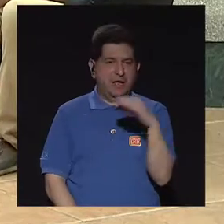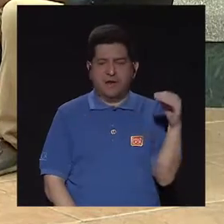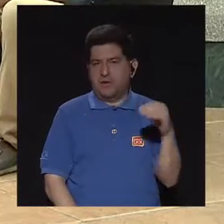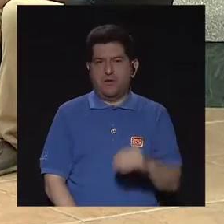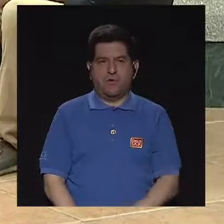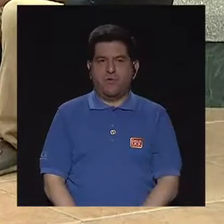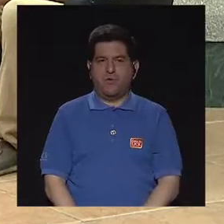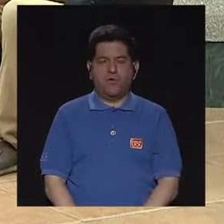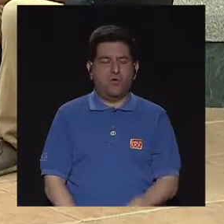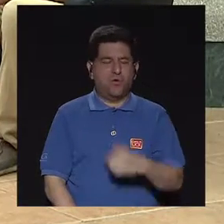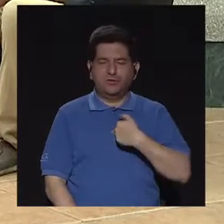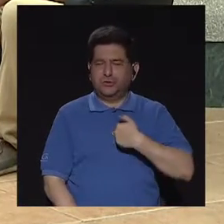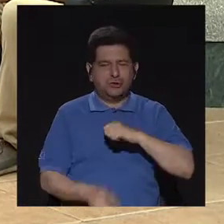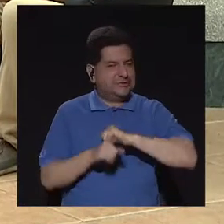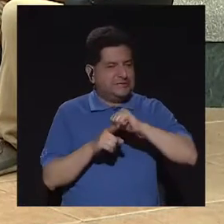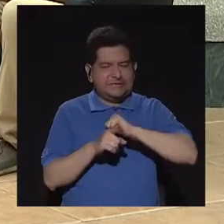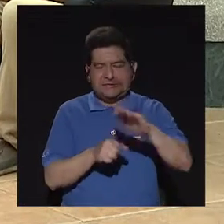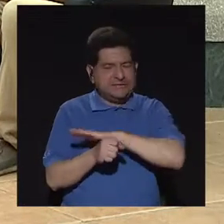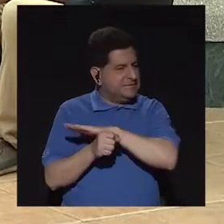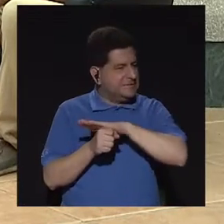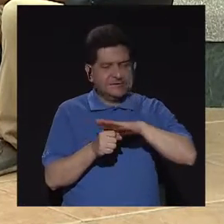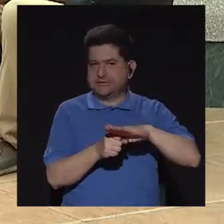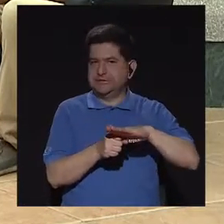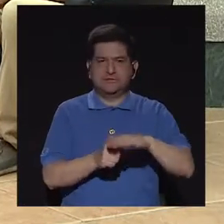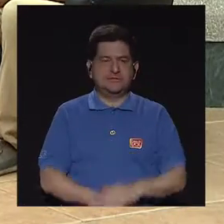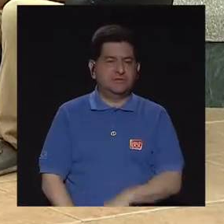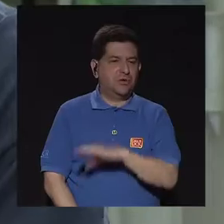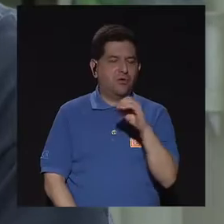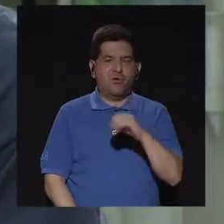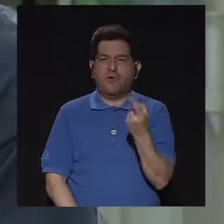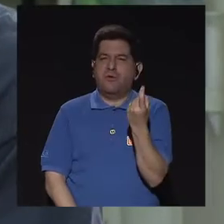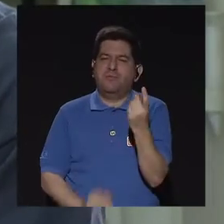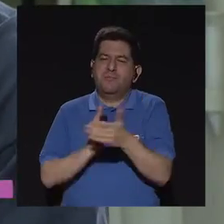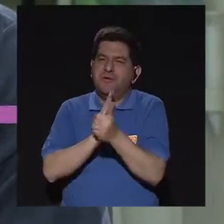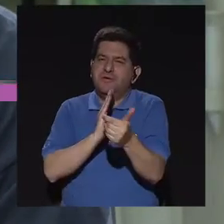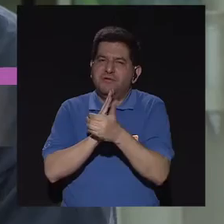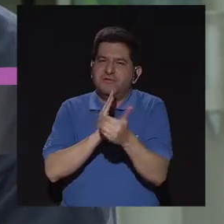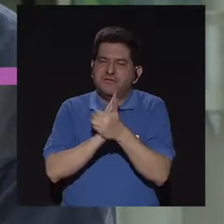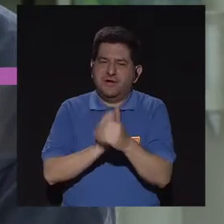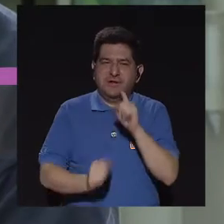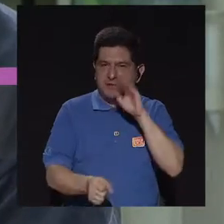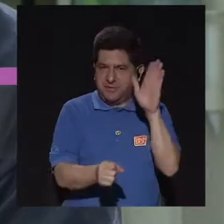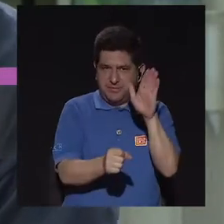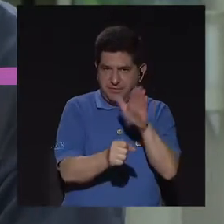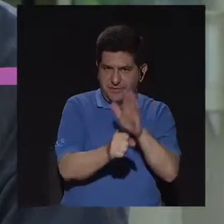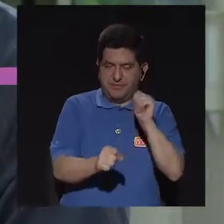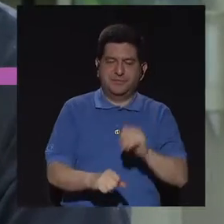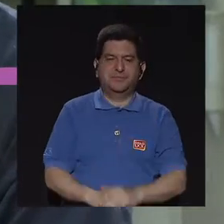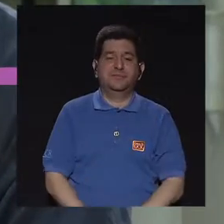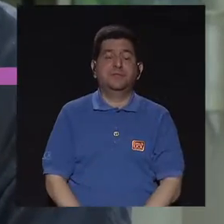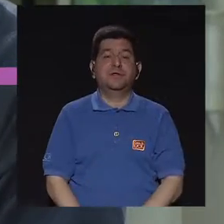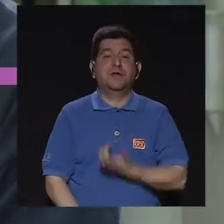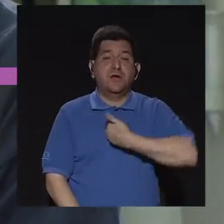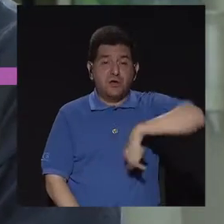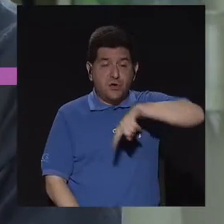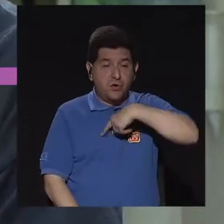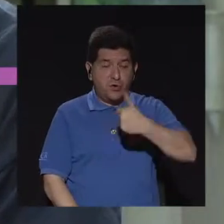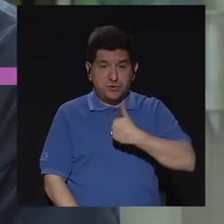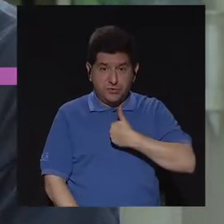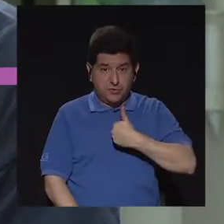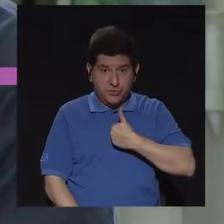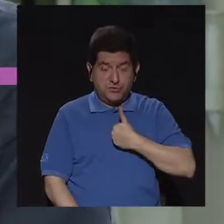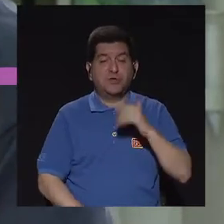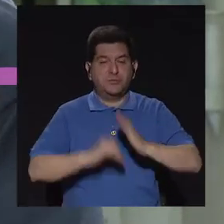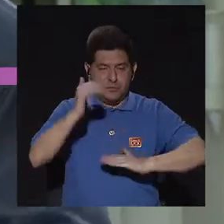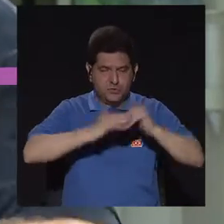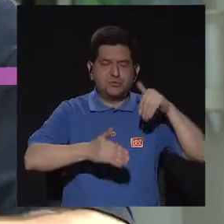no tengo la suficiente capacitación, las suficientes habilidades también para lograr esto. Creo que nosotros mismos vamos